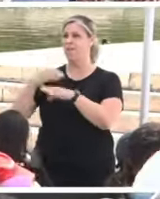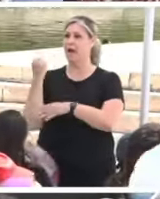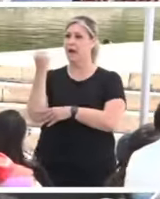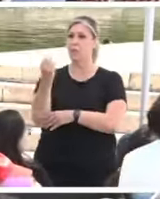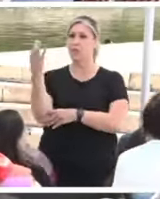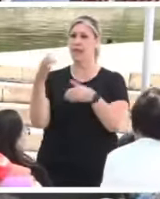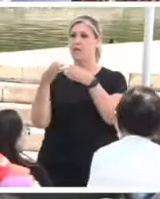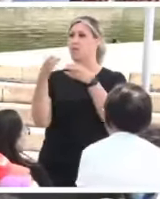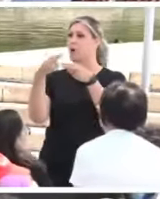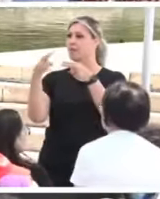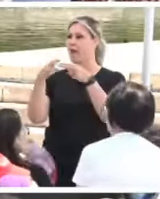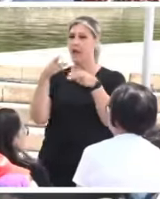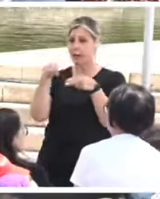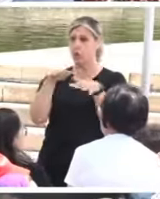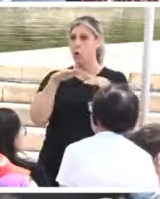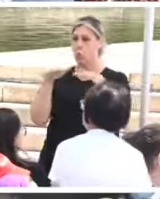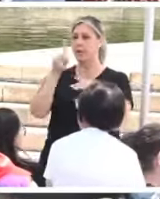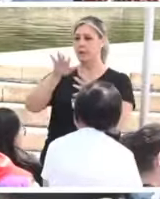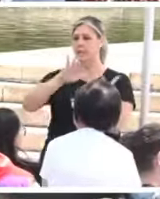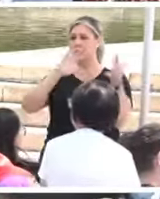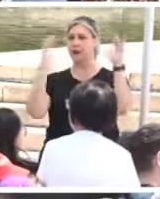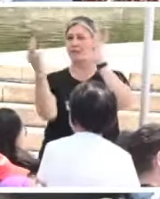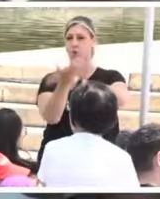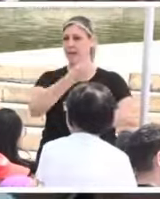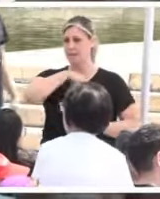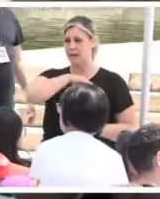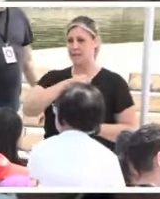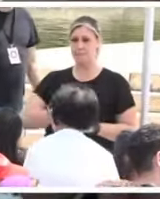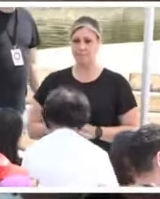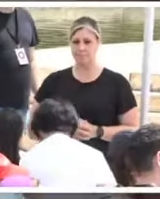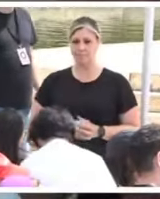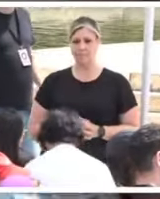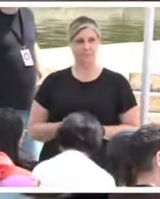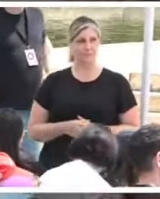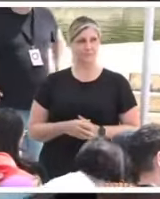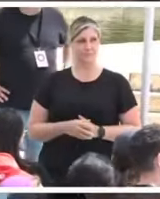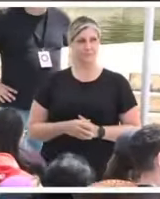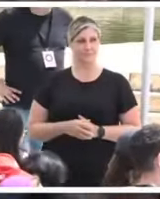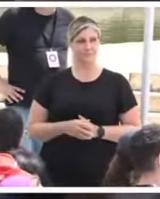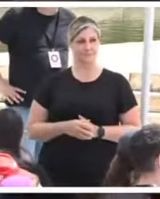la fuerza que mueve y transforma este país.